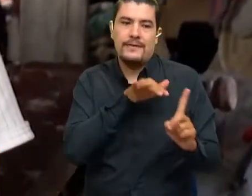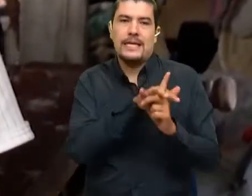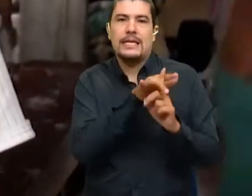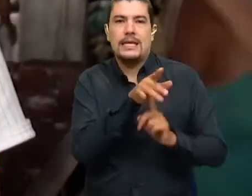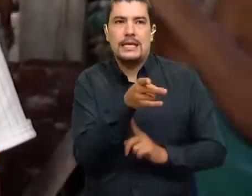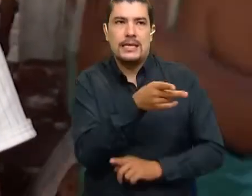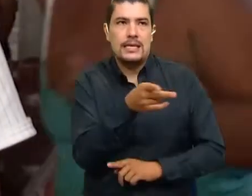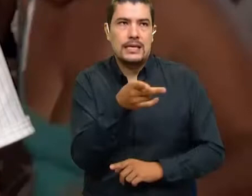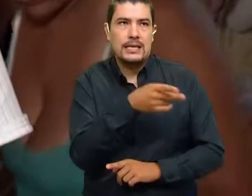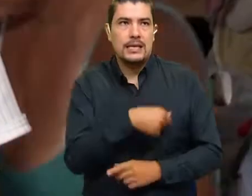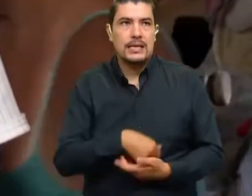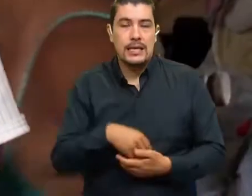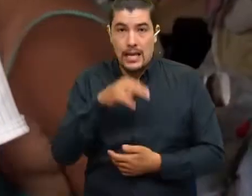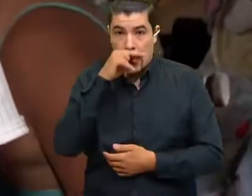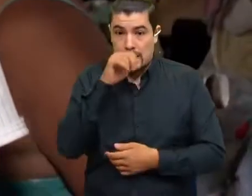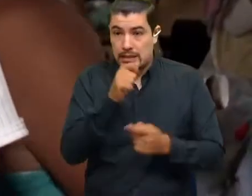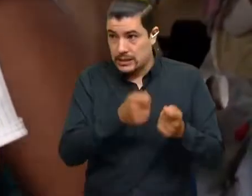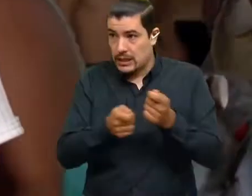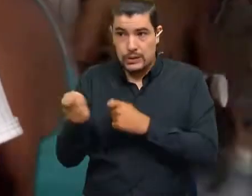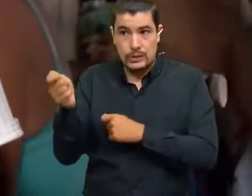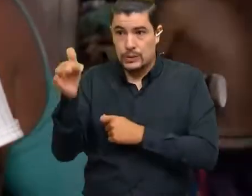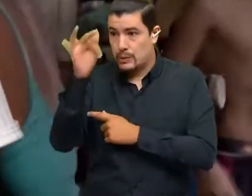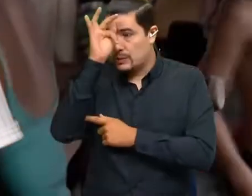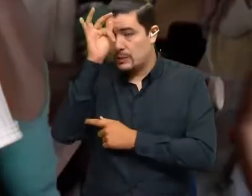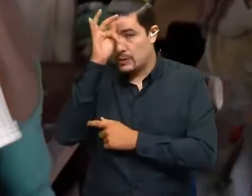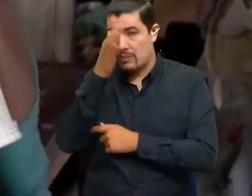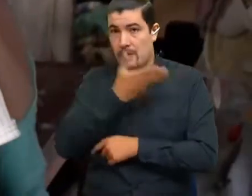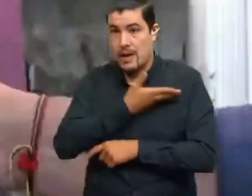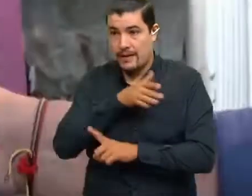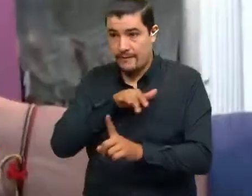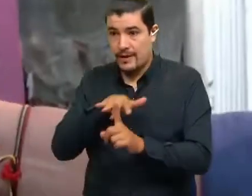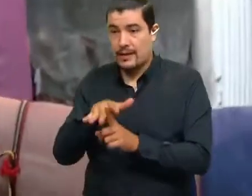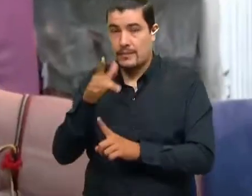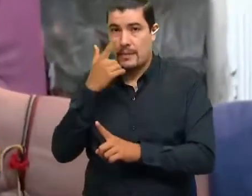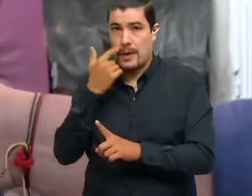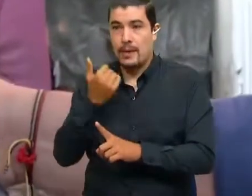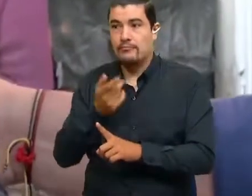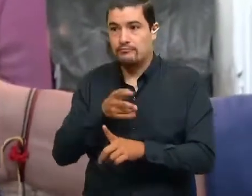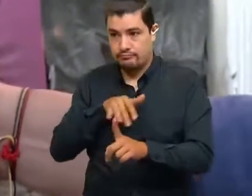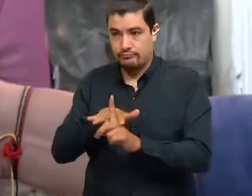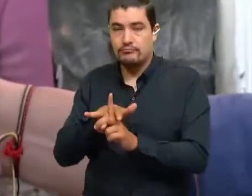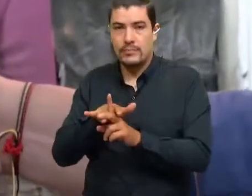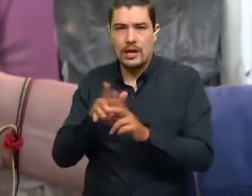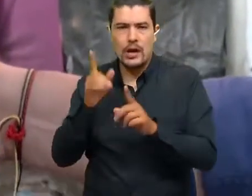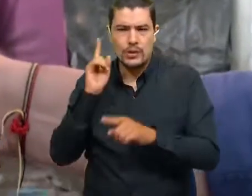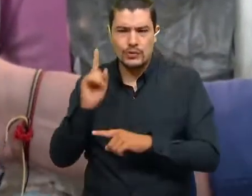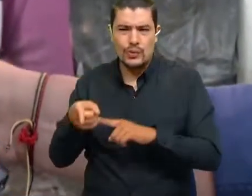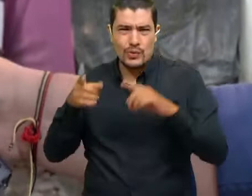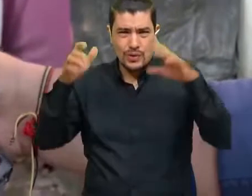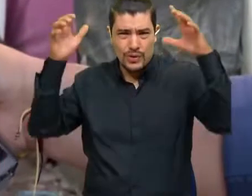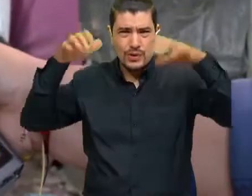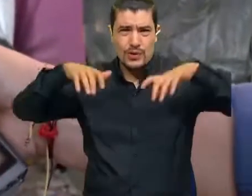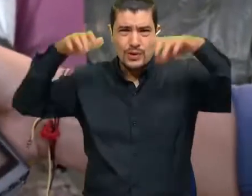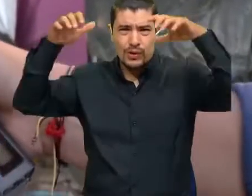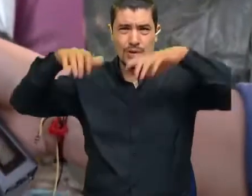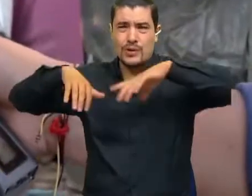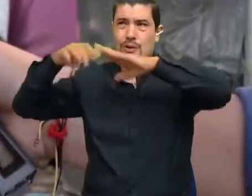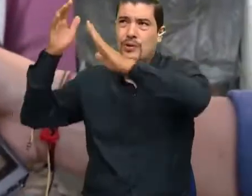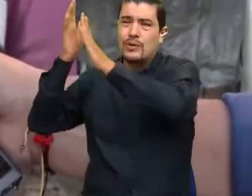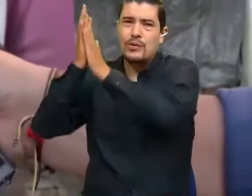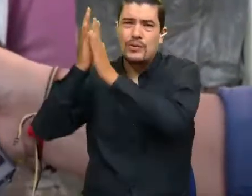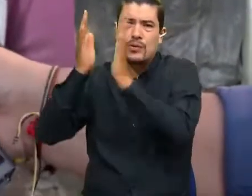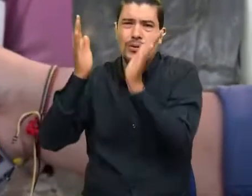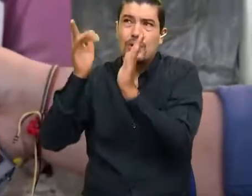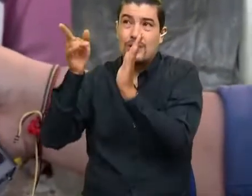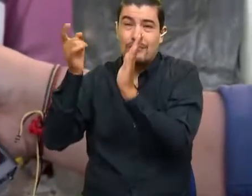con las niñas causado por el hospital que afectó a la mamá y el papá pues debido a la lluvia después de un número que estaba hace poco